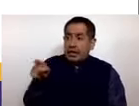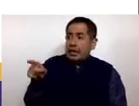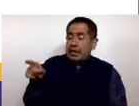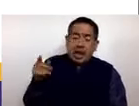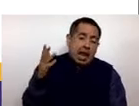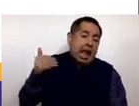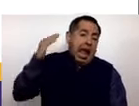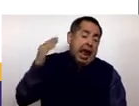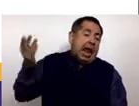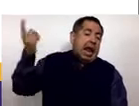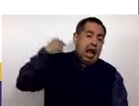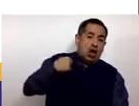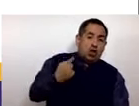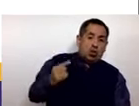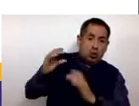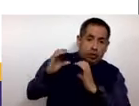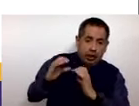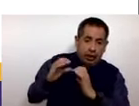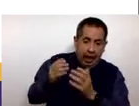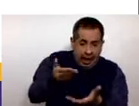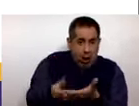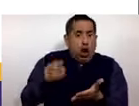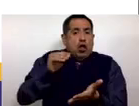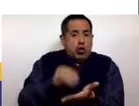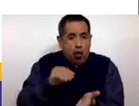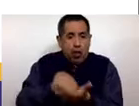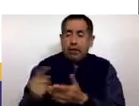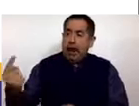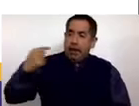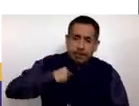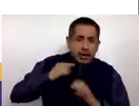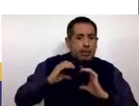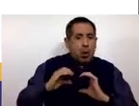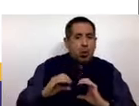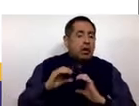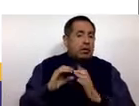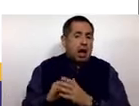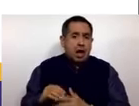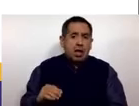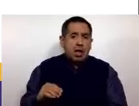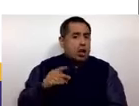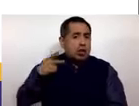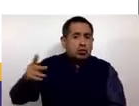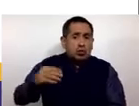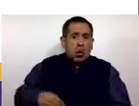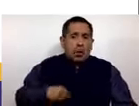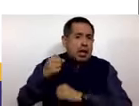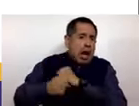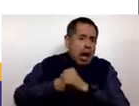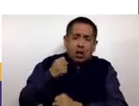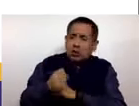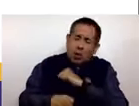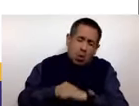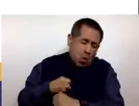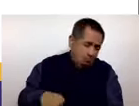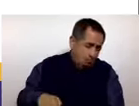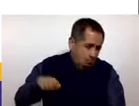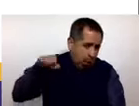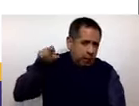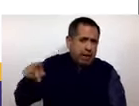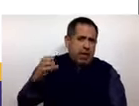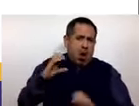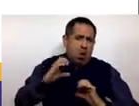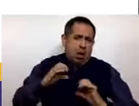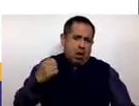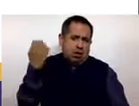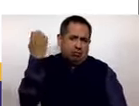cuidadora todavía. Mi abuela no ha dejado de ser cuidadora durante toda su vida. Ella es una cuidadora experta, ¿no? Es